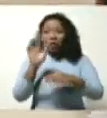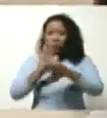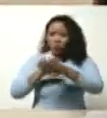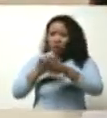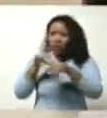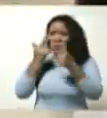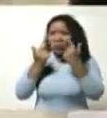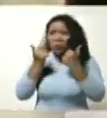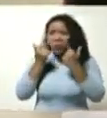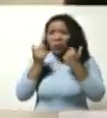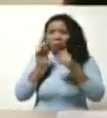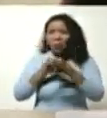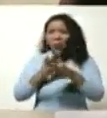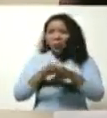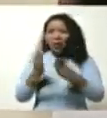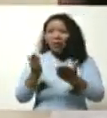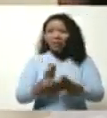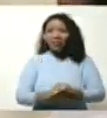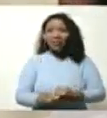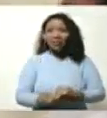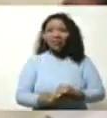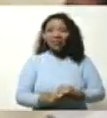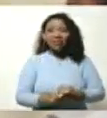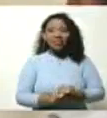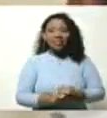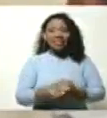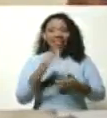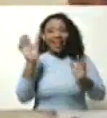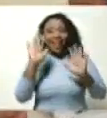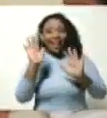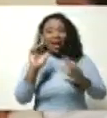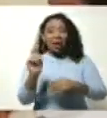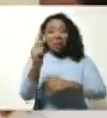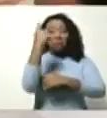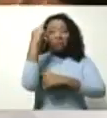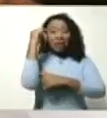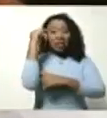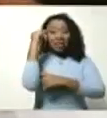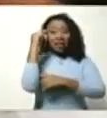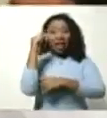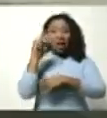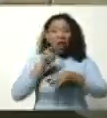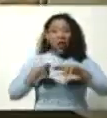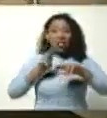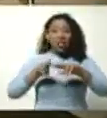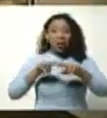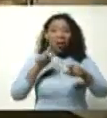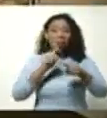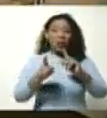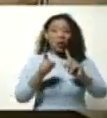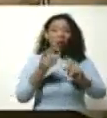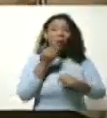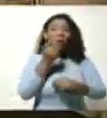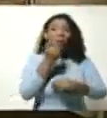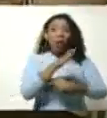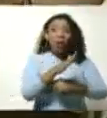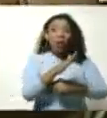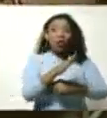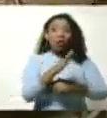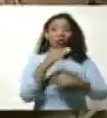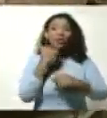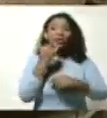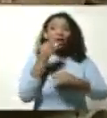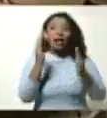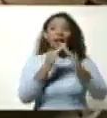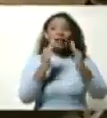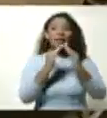lloran? Ah, están en el primer día los más chiquiticos, pero ya pronto van a estar en casa.